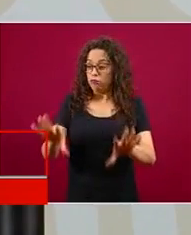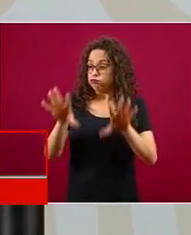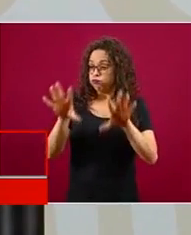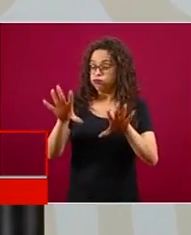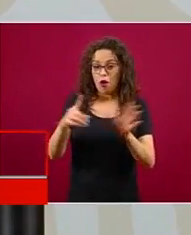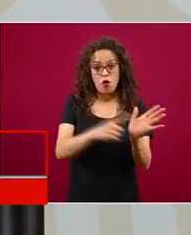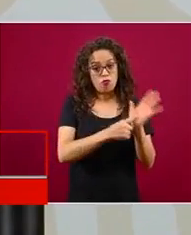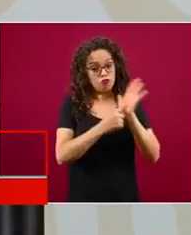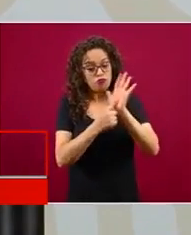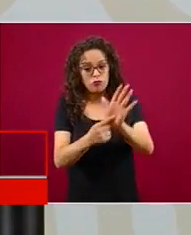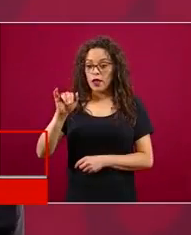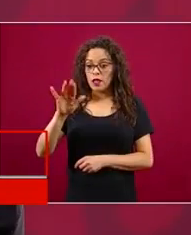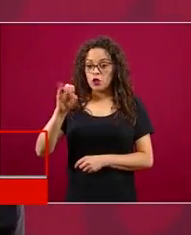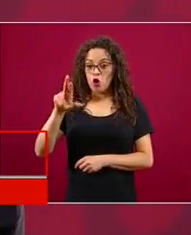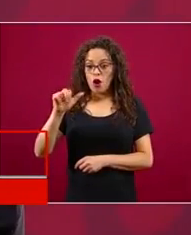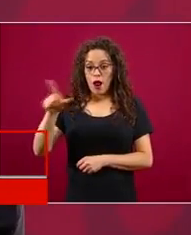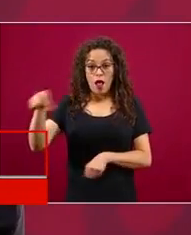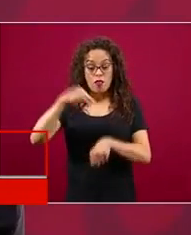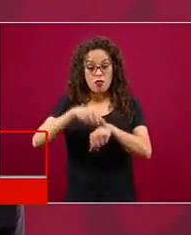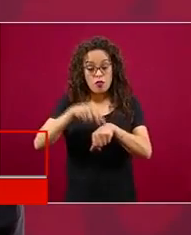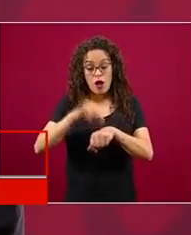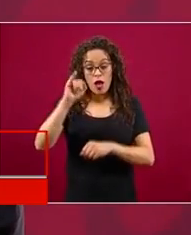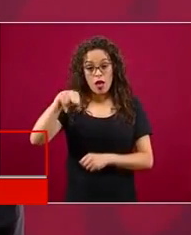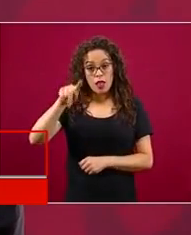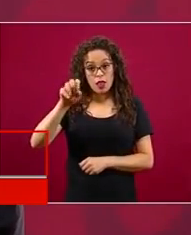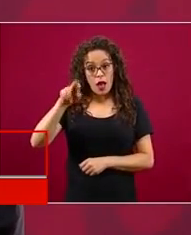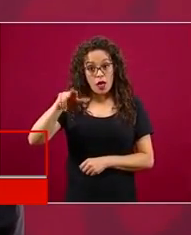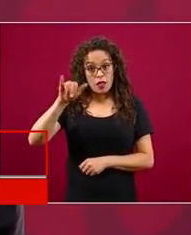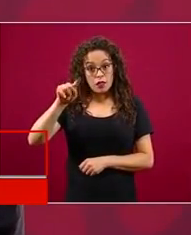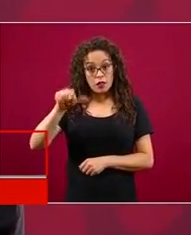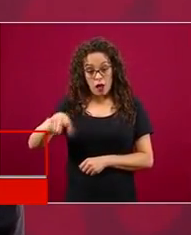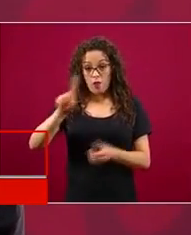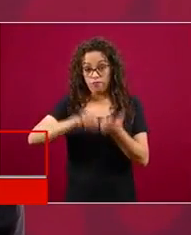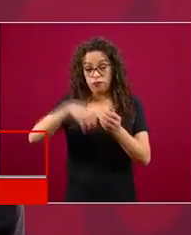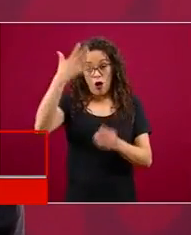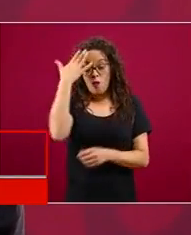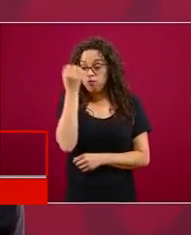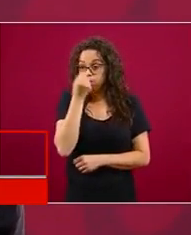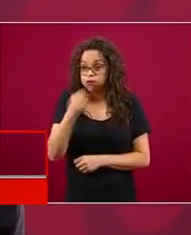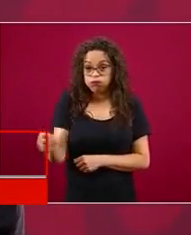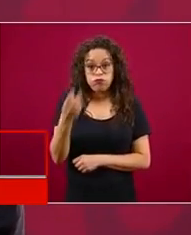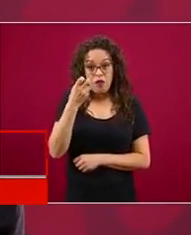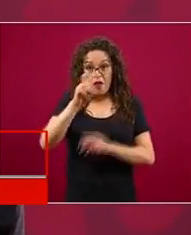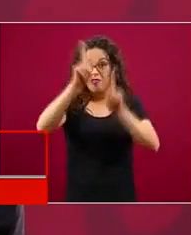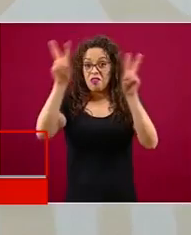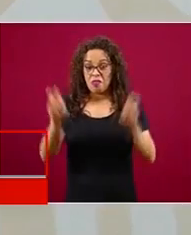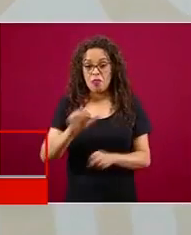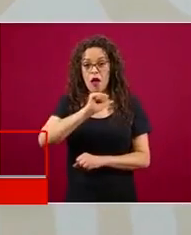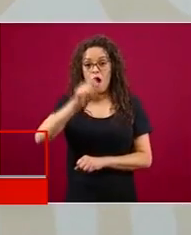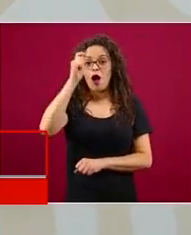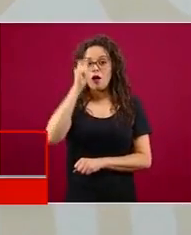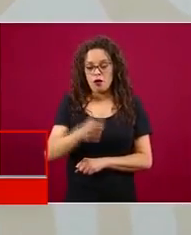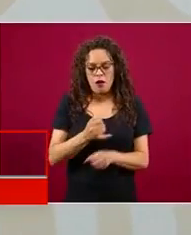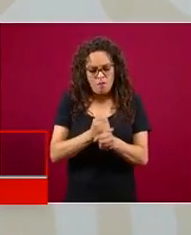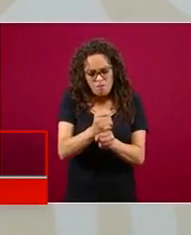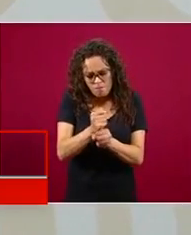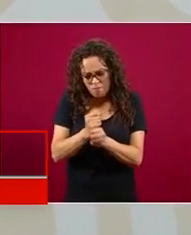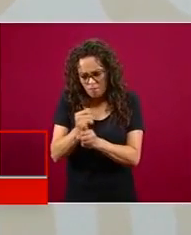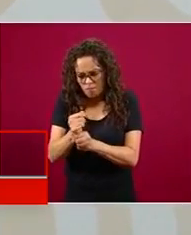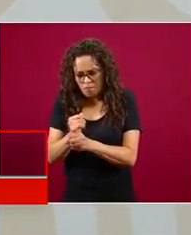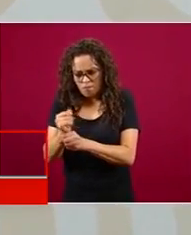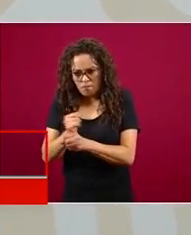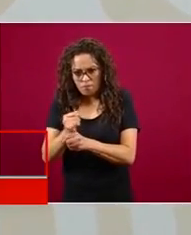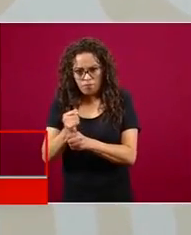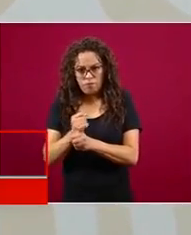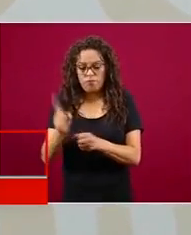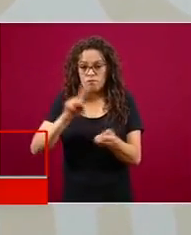es decir, 8.438 nuevos casos en las últimas 24 horas. Es la primera vez que se supera la cifra de 8.000. En cuanto al número